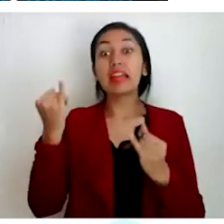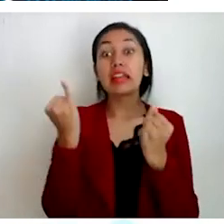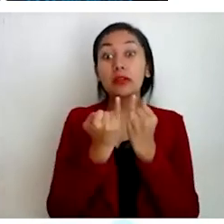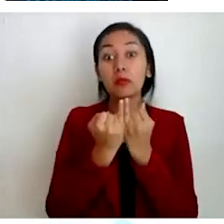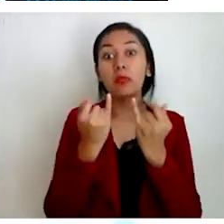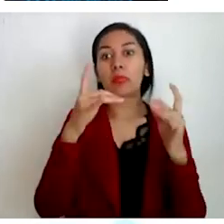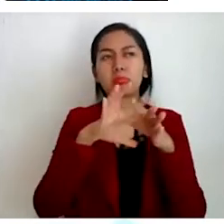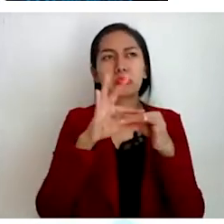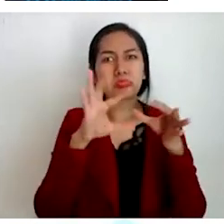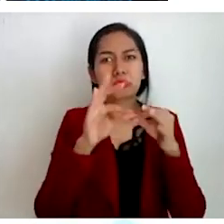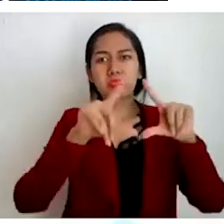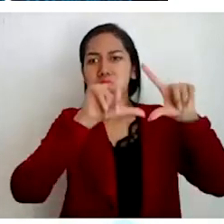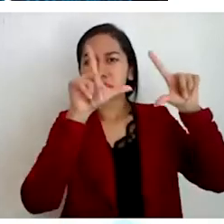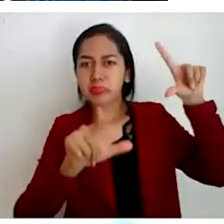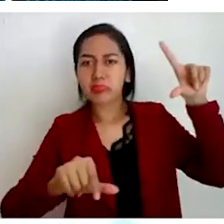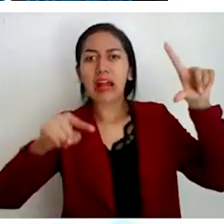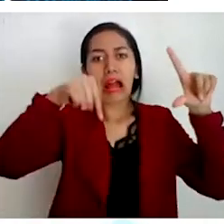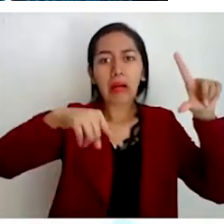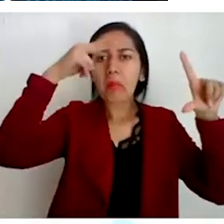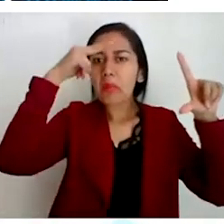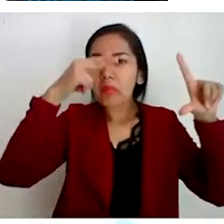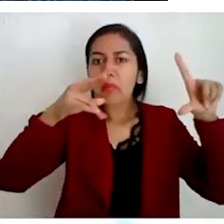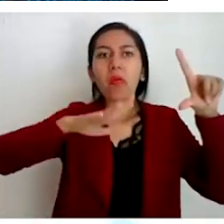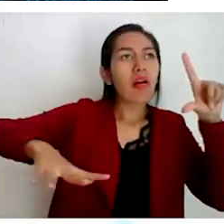En su arquitectura, en la ciudad, cómo lo retrata.